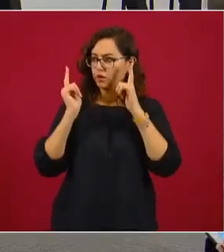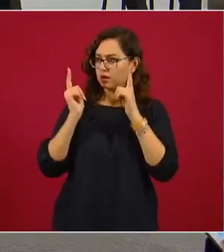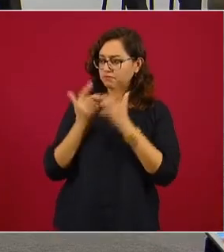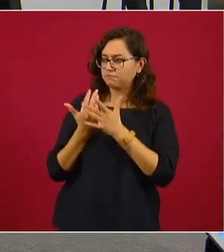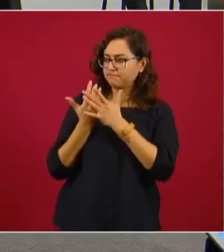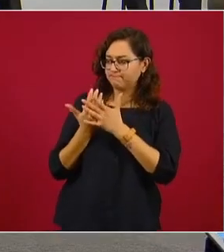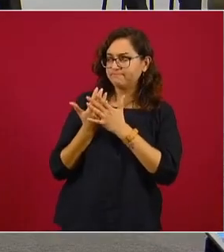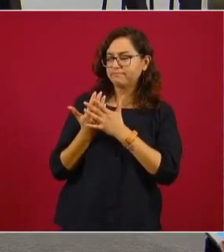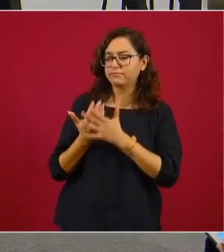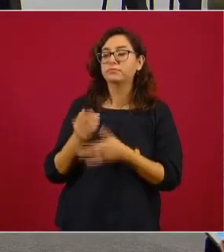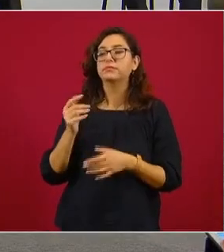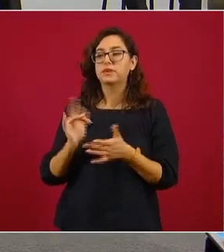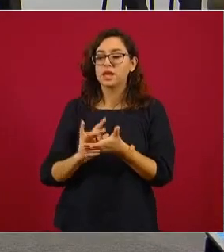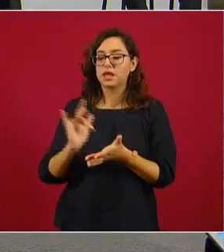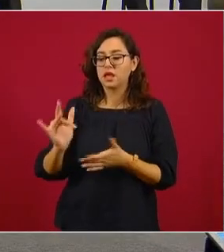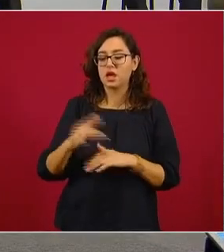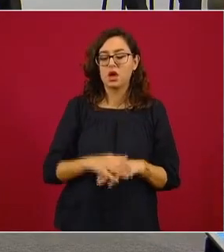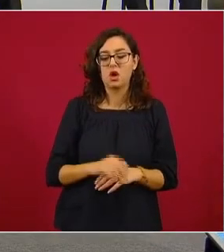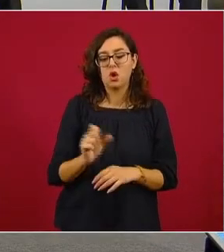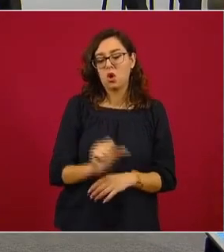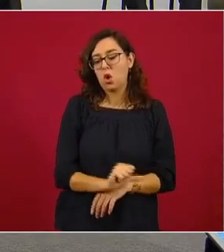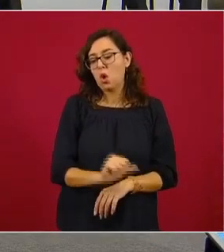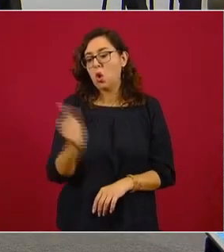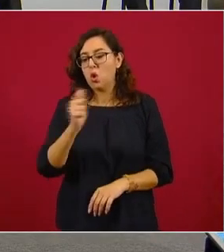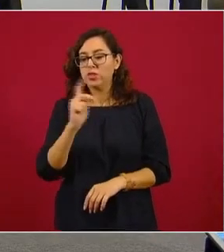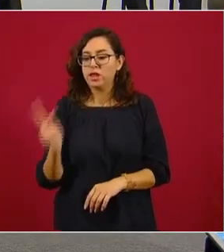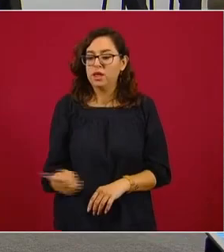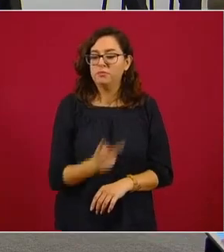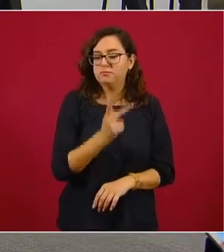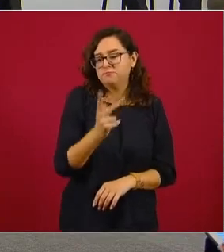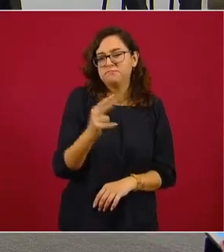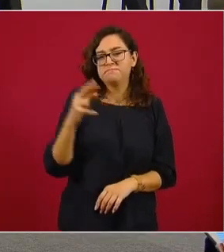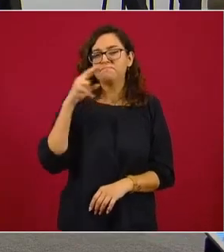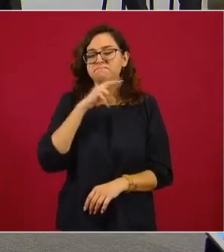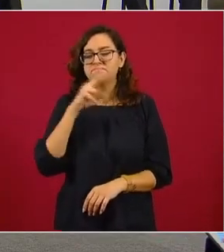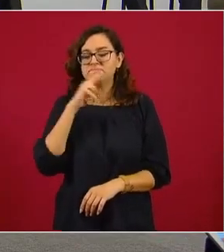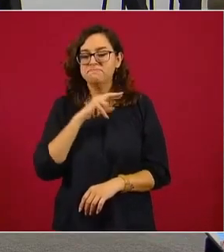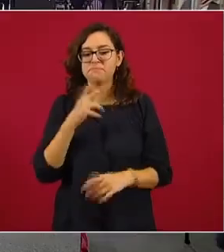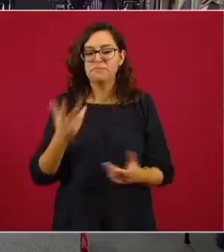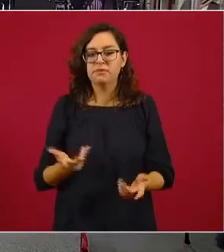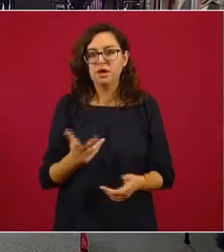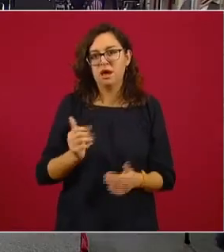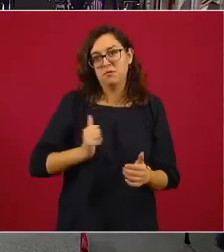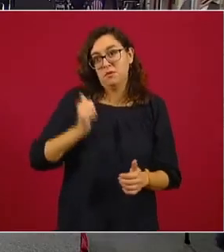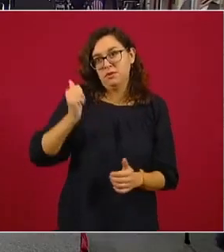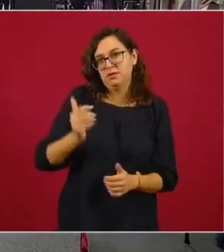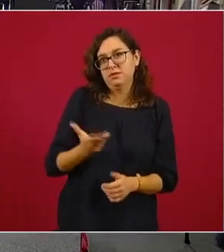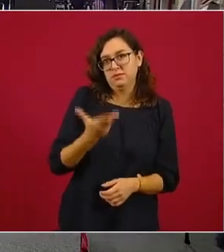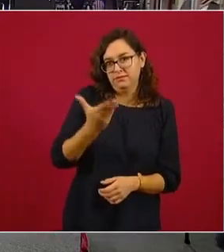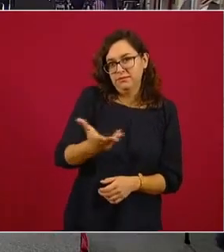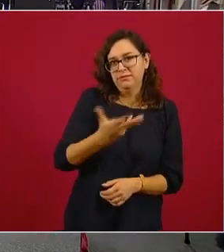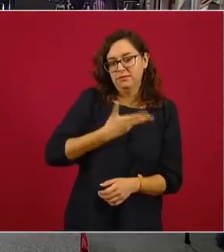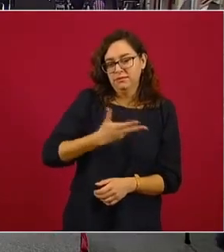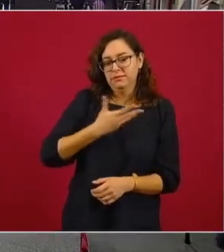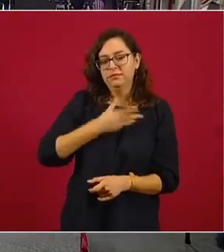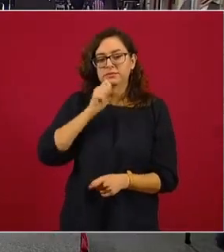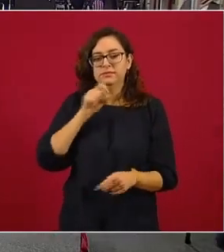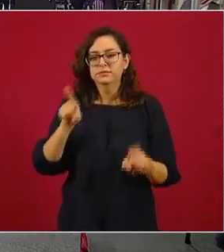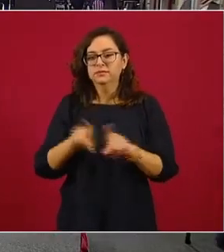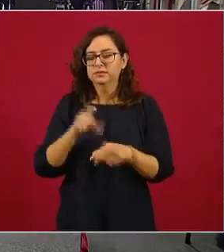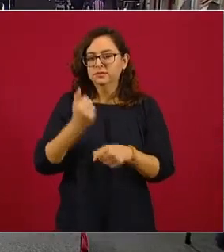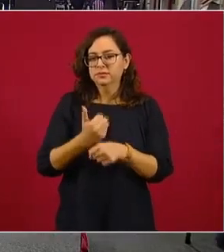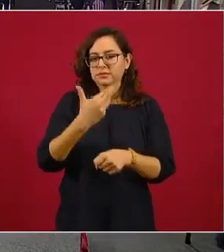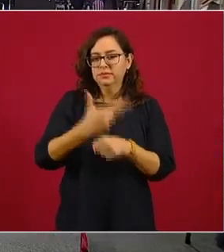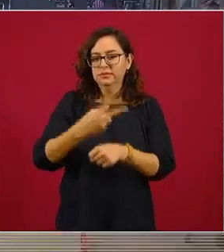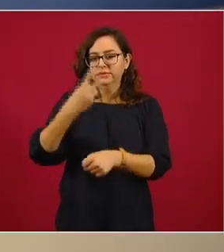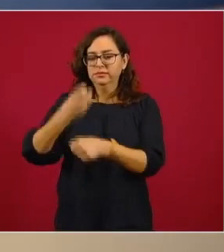Y en otra pregunta rápida, ya que está aquí usted, el secretario Alcocer y el subsecretario López-Gatell, el